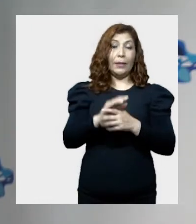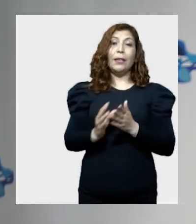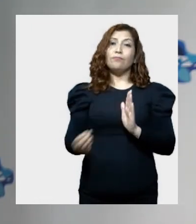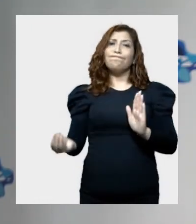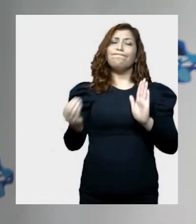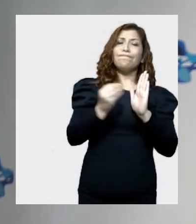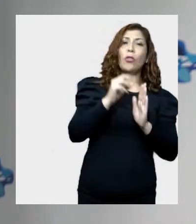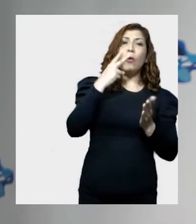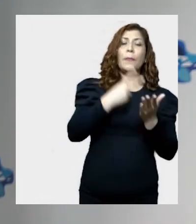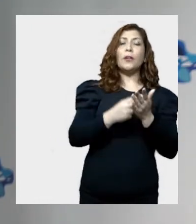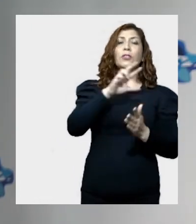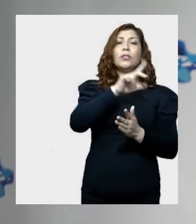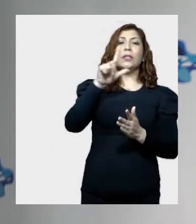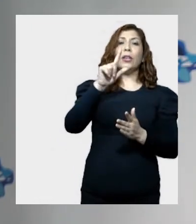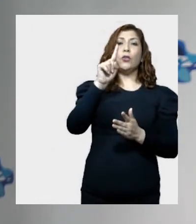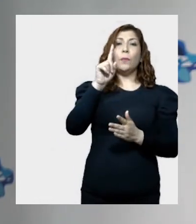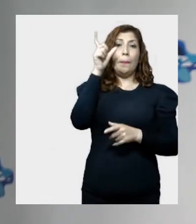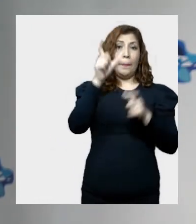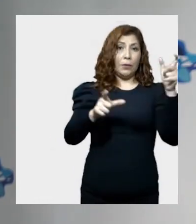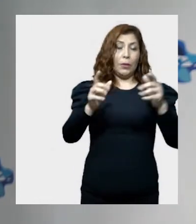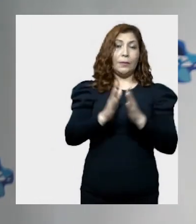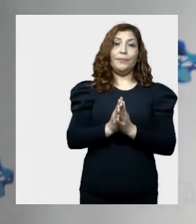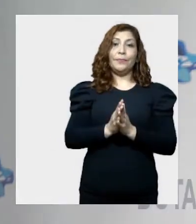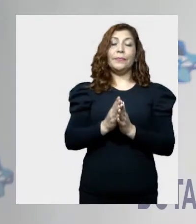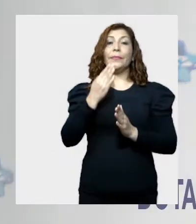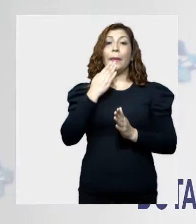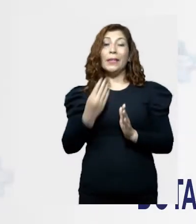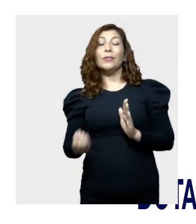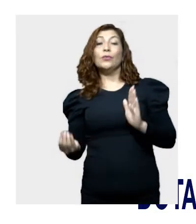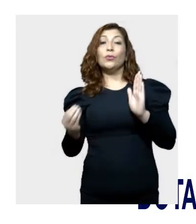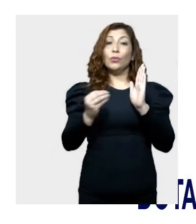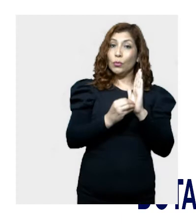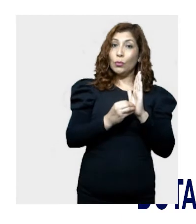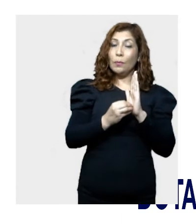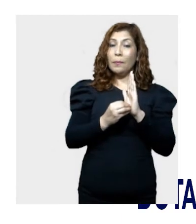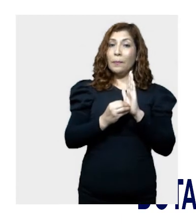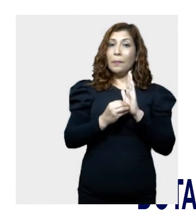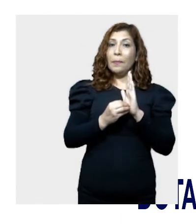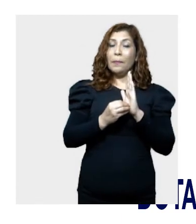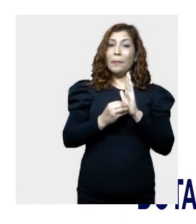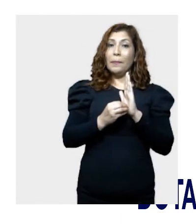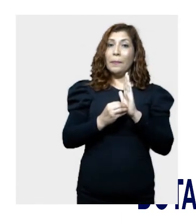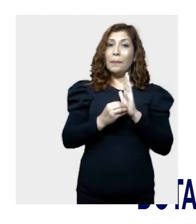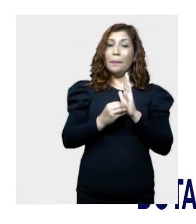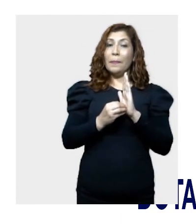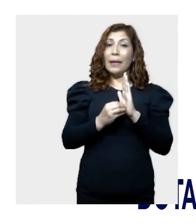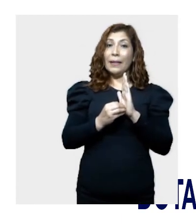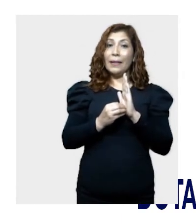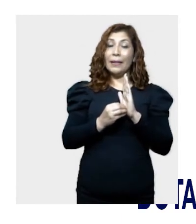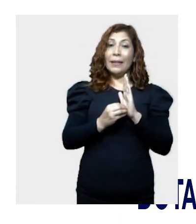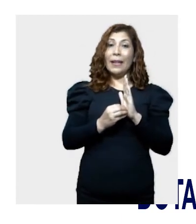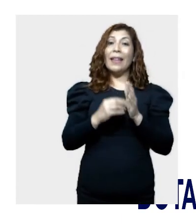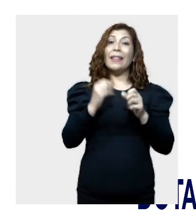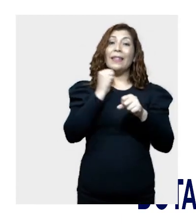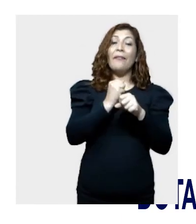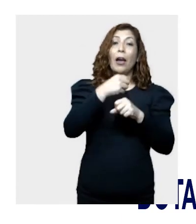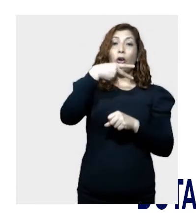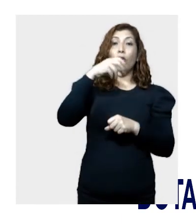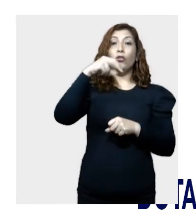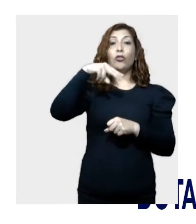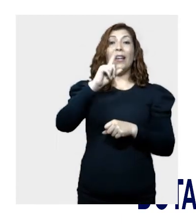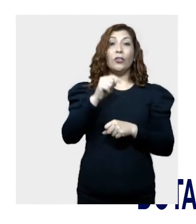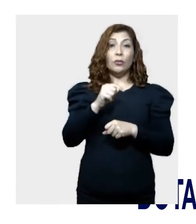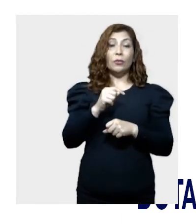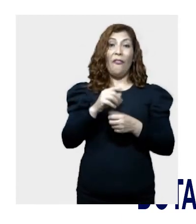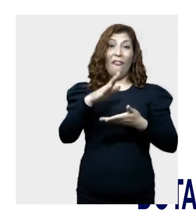sumamos 2.971 personas. A ello habría que sumar la dotación a honorarios que alcanzó a los